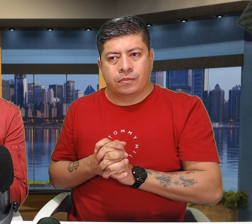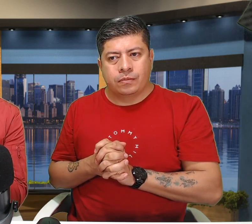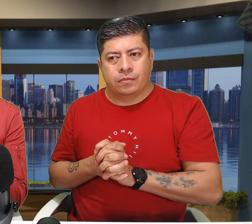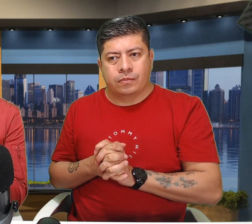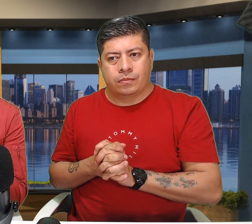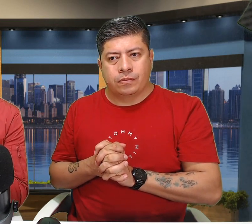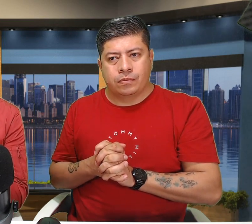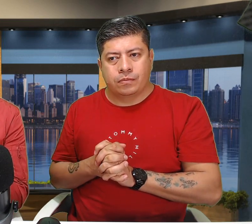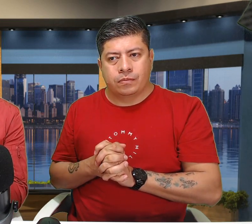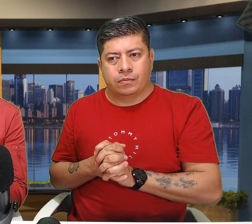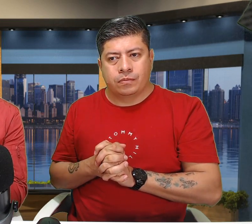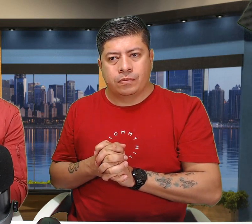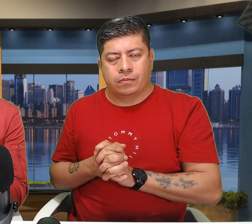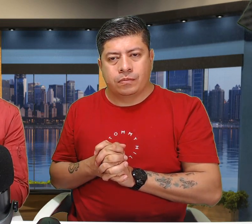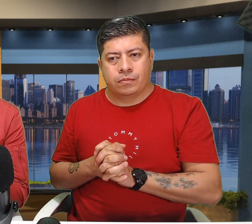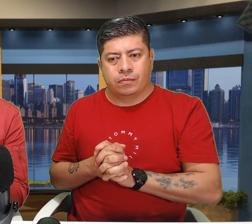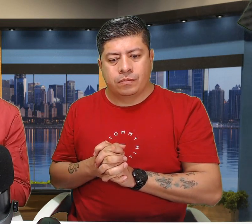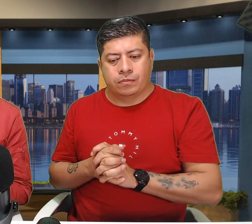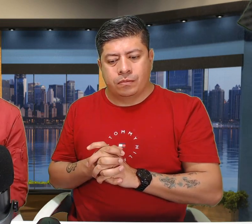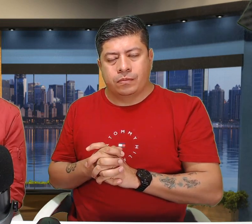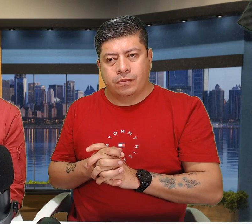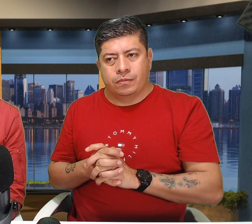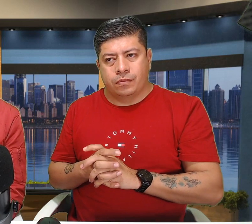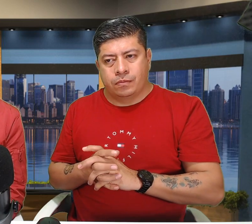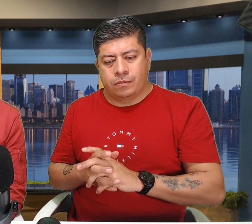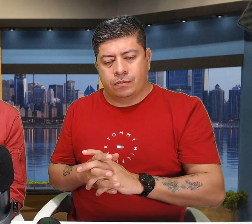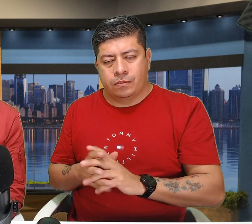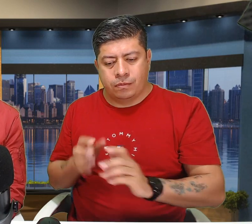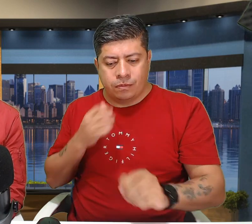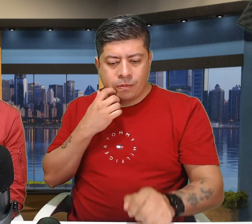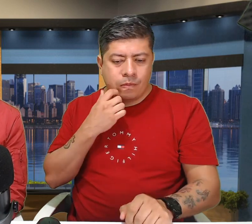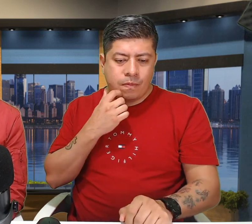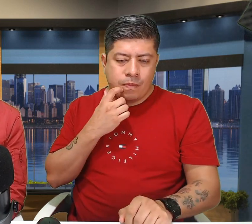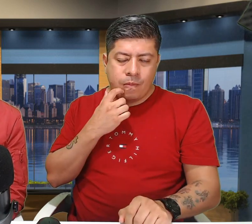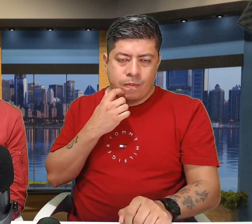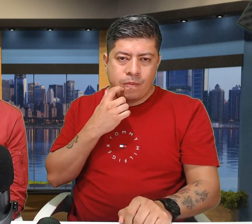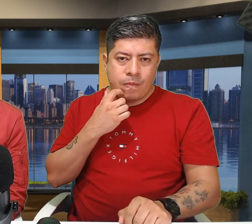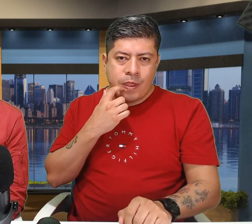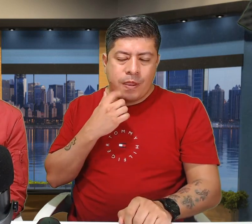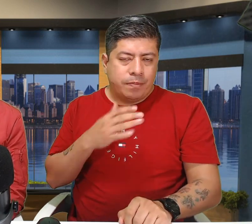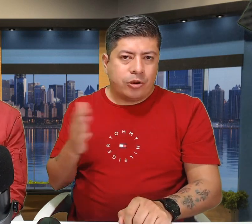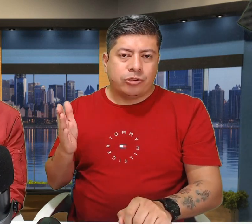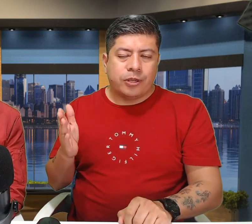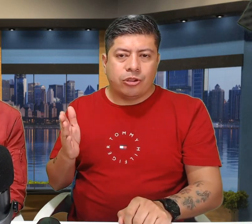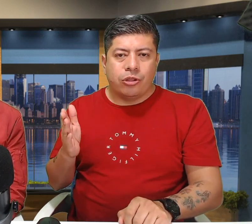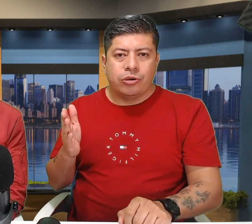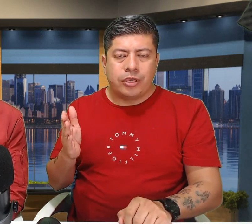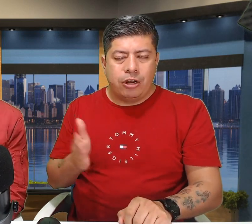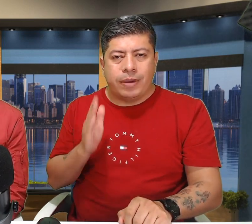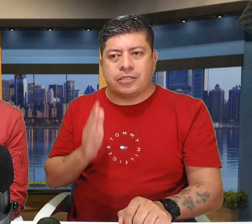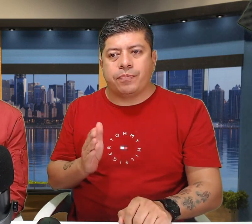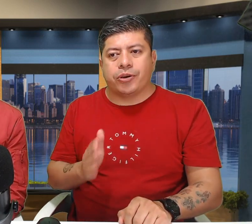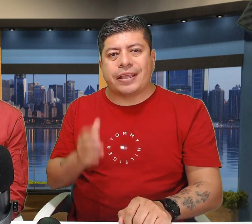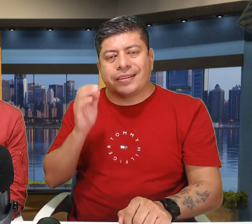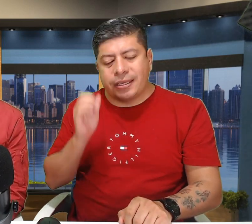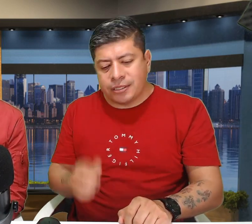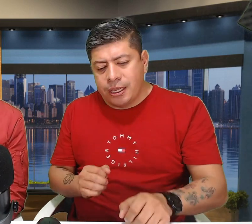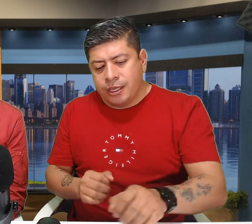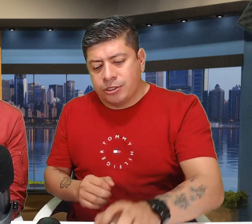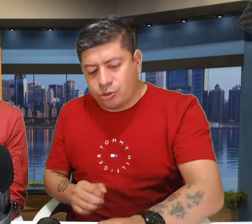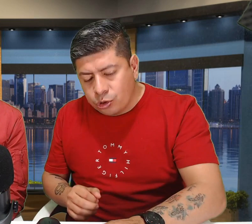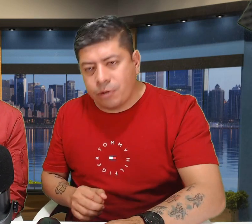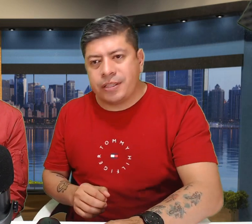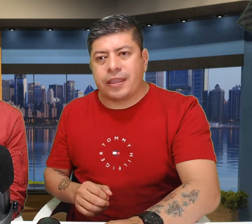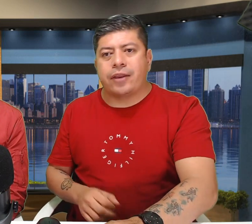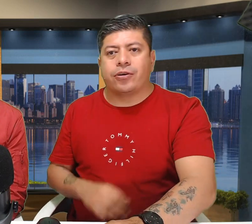compartiendo este vídeo para que más personas se enteren de todo lo que sucede en nuestro país pero sobre todo y lo más importante es